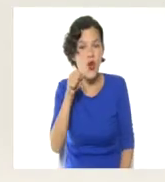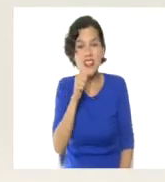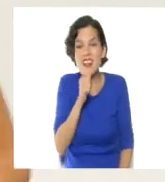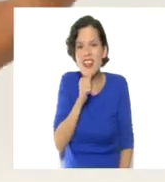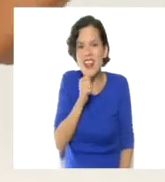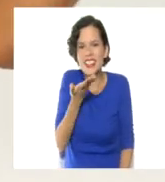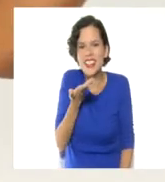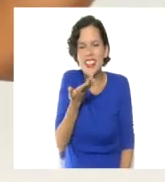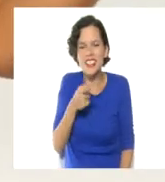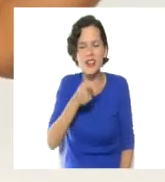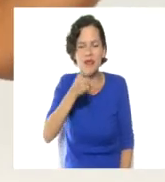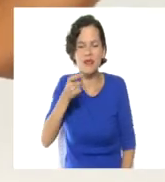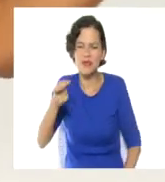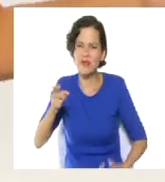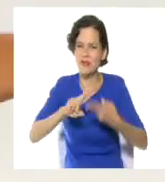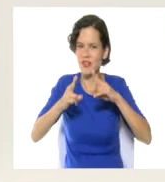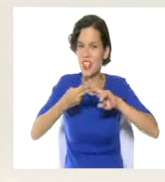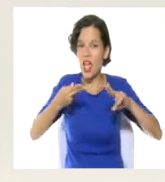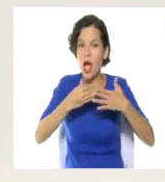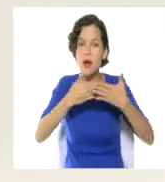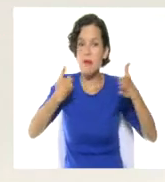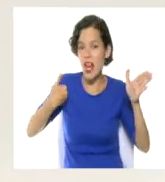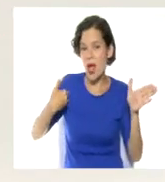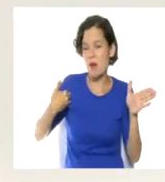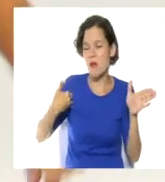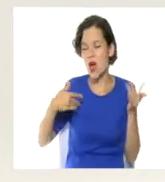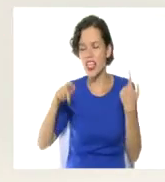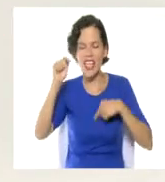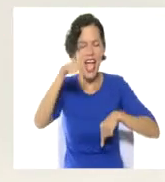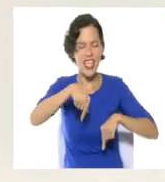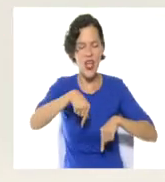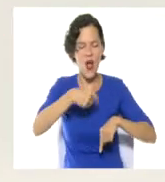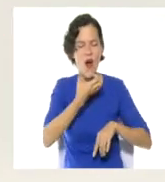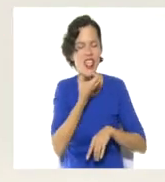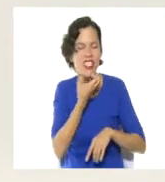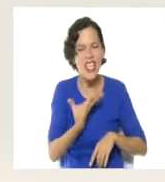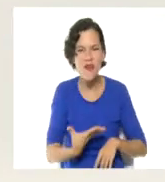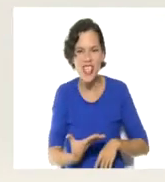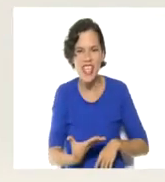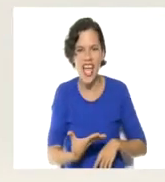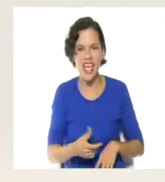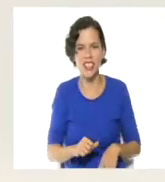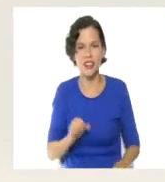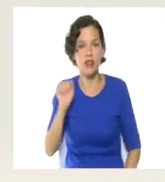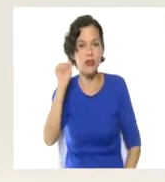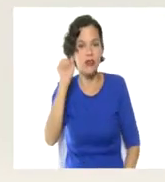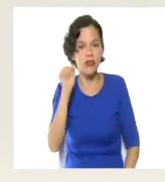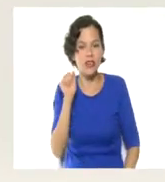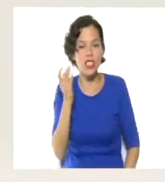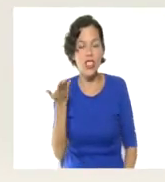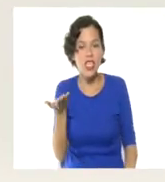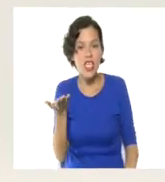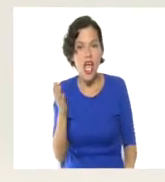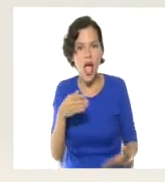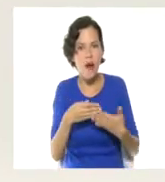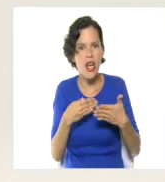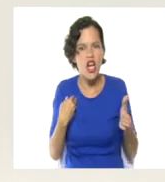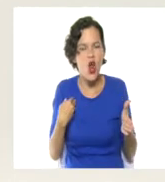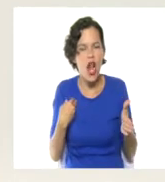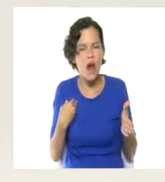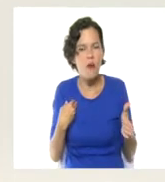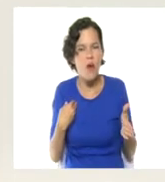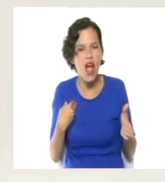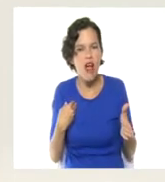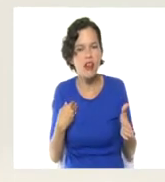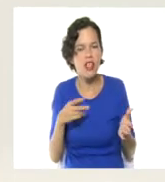¿Quién es? Gente de paz, ábranos la puerta que ya es Navidad. Y ábrenos la